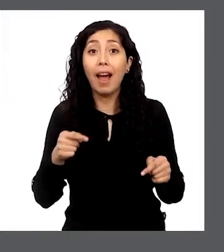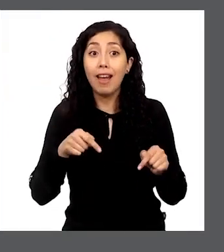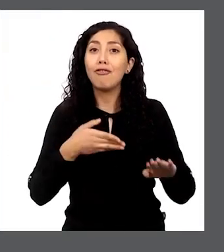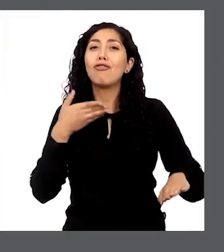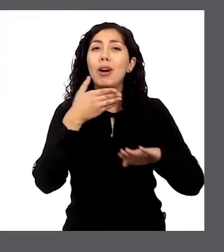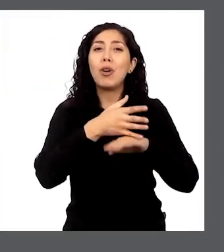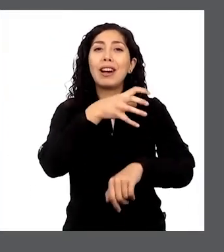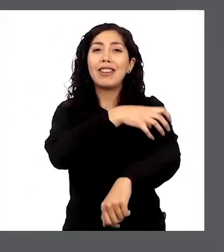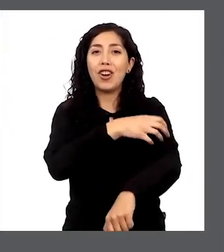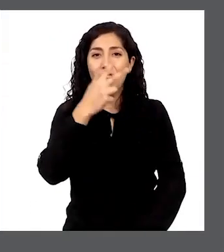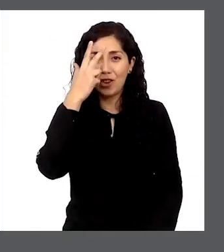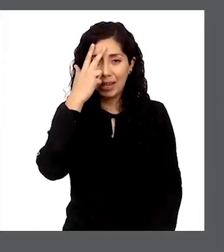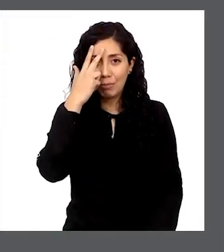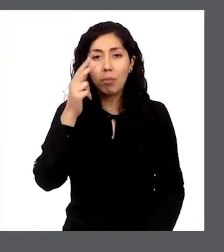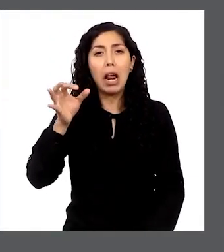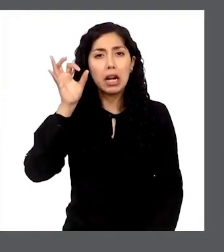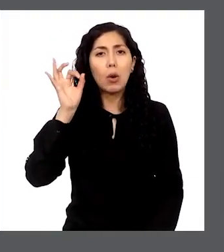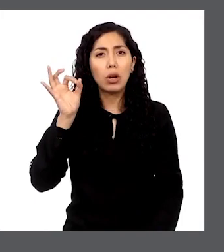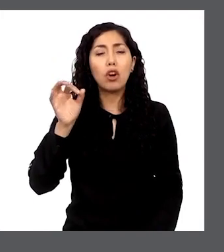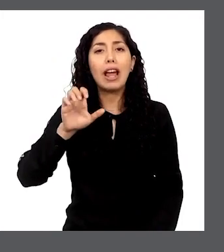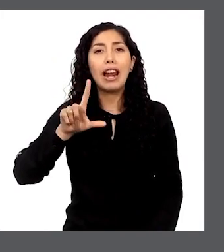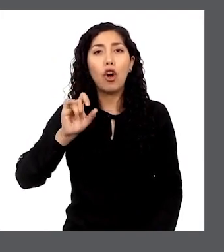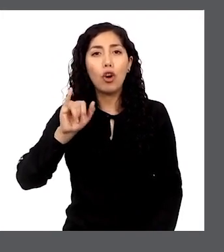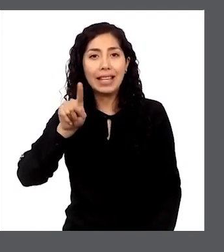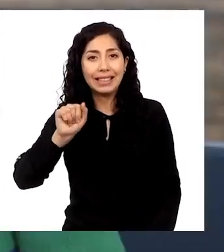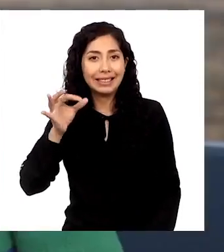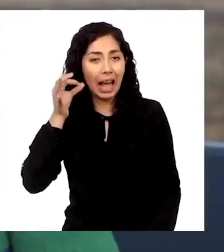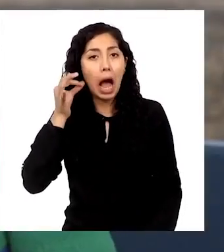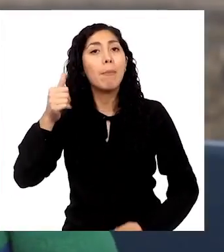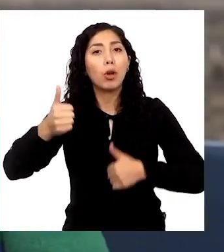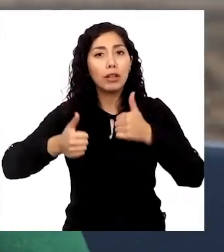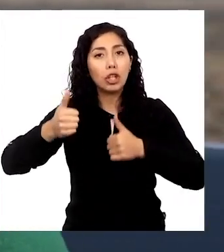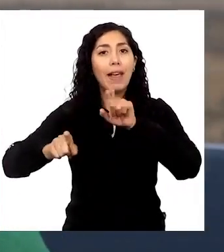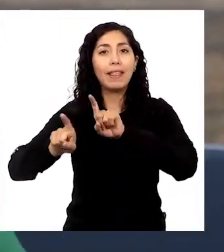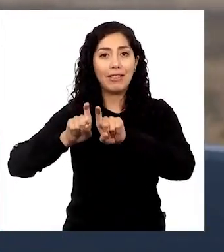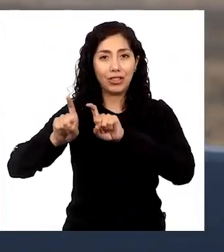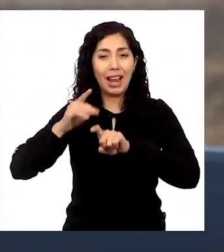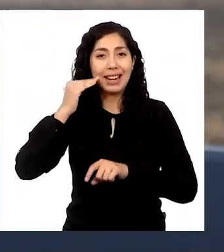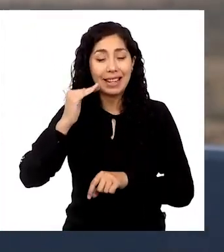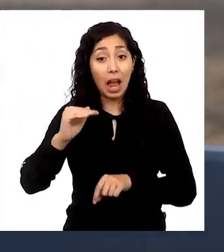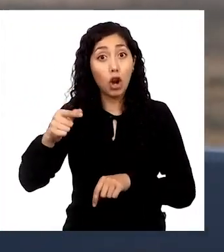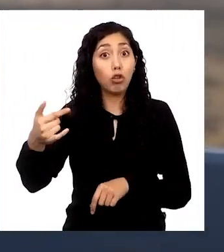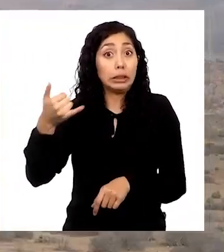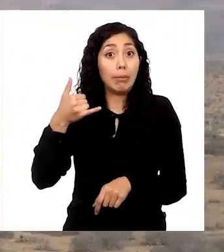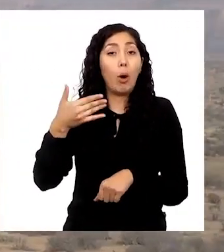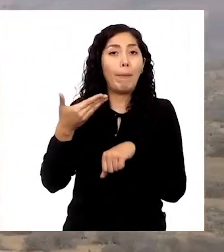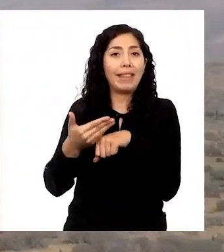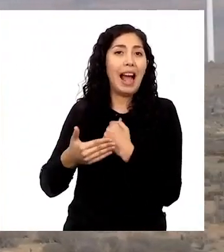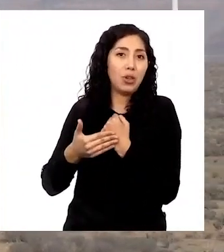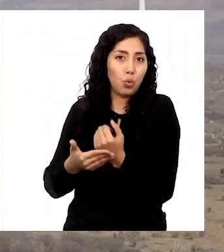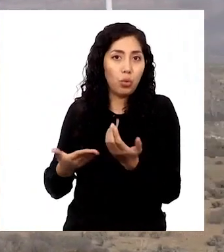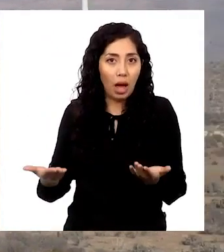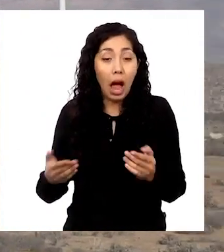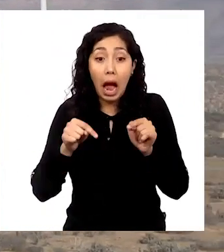como partimos rumbo a la región de Coquimbo para reunirnos con Eloísa, una profesional de la Defensoría de la Niñez que nos llamó para pedirnos